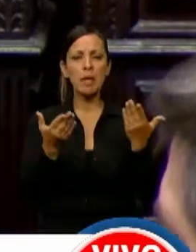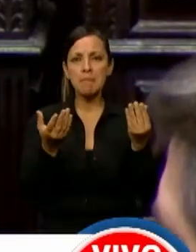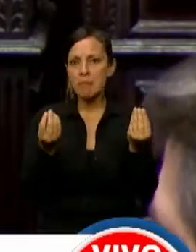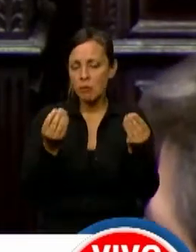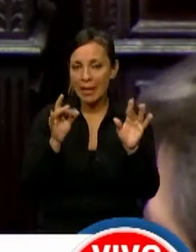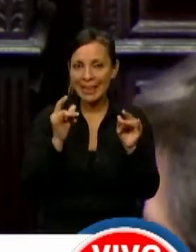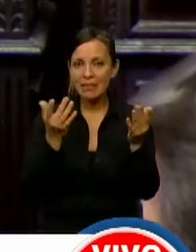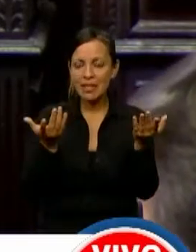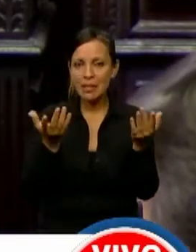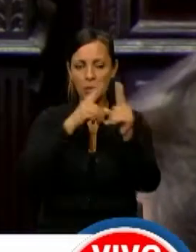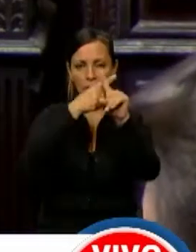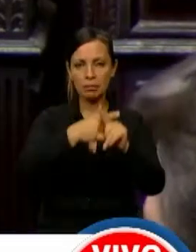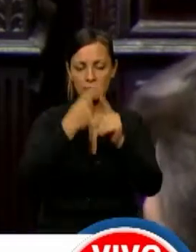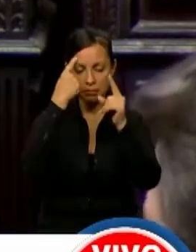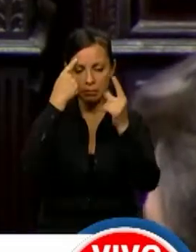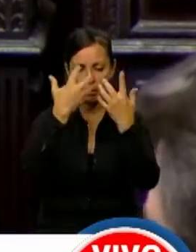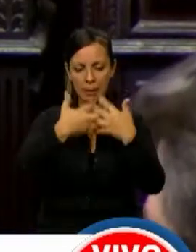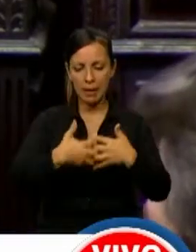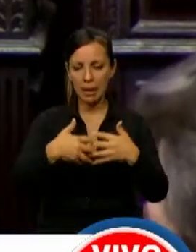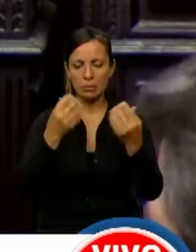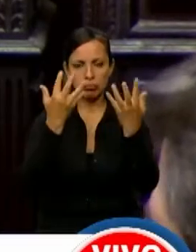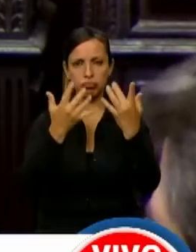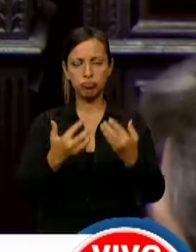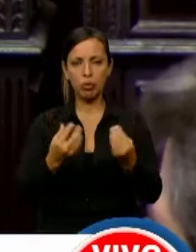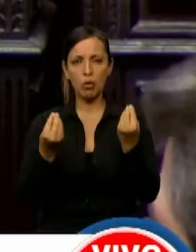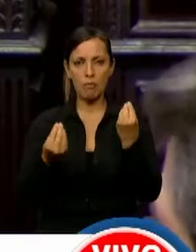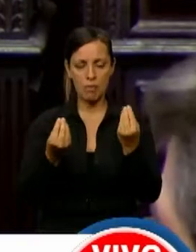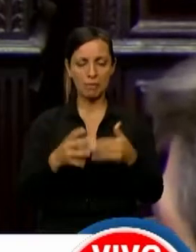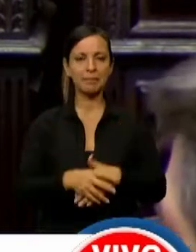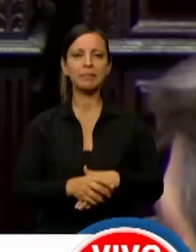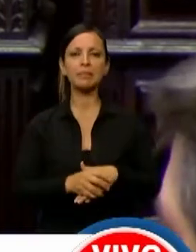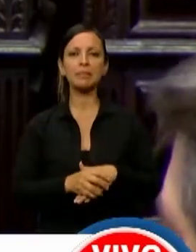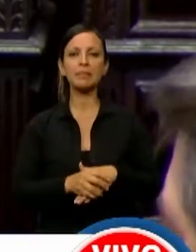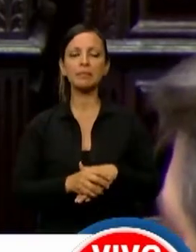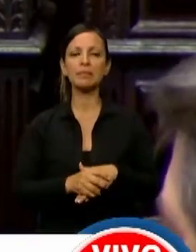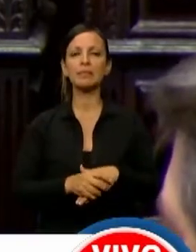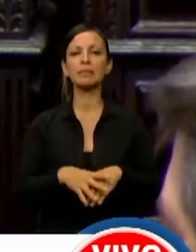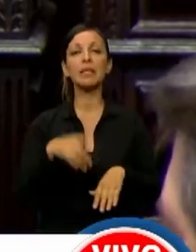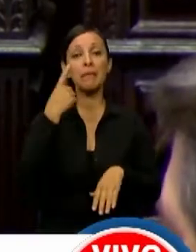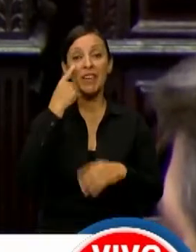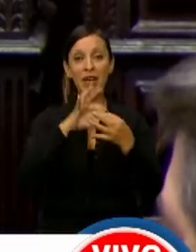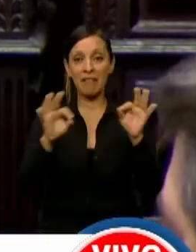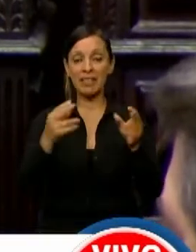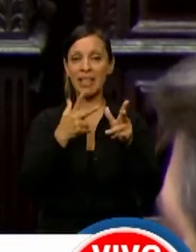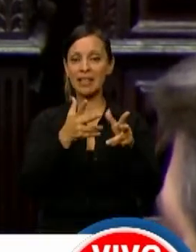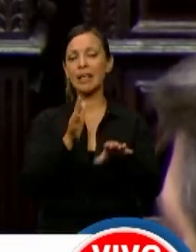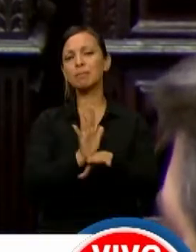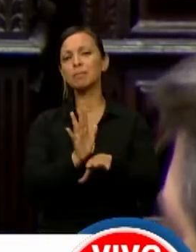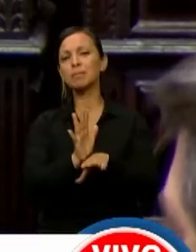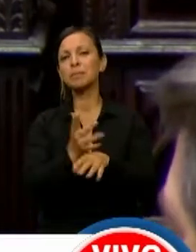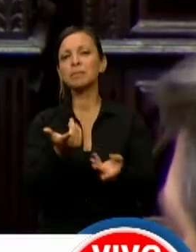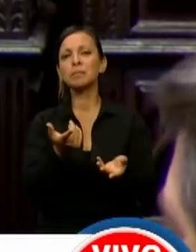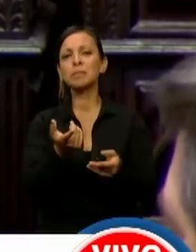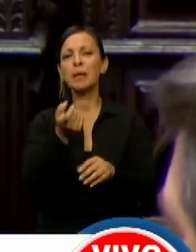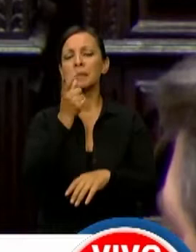un complejo cálculo matemático para equiparar las porciones. ¿Vieron esa frase que dice algo así como